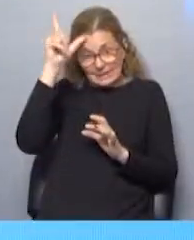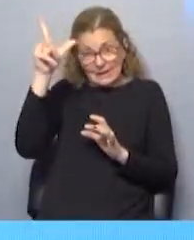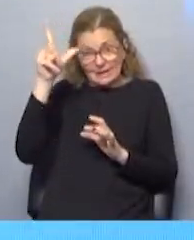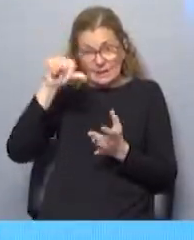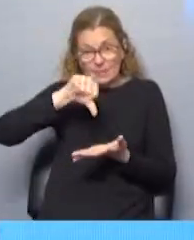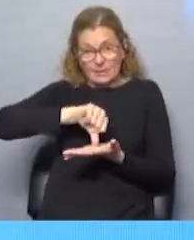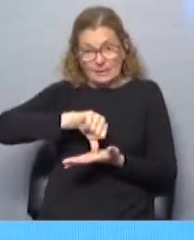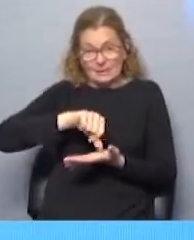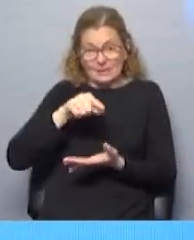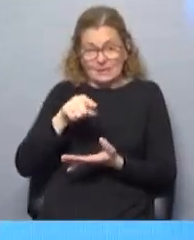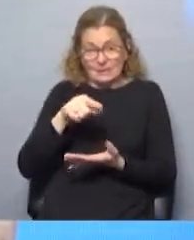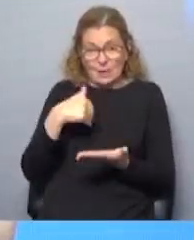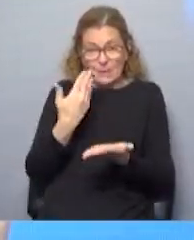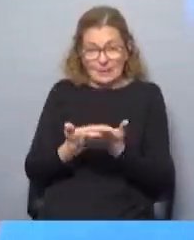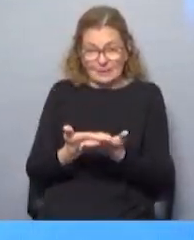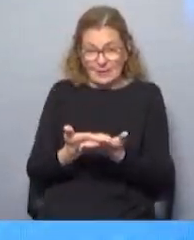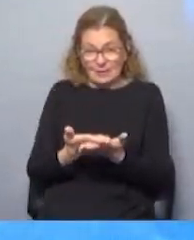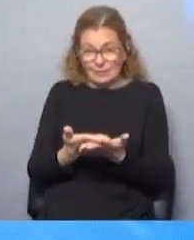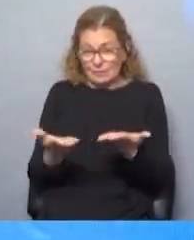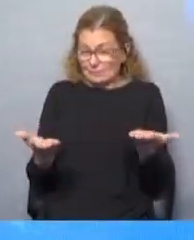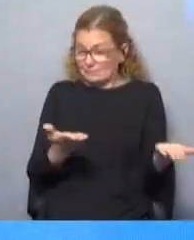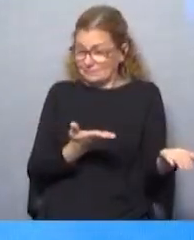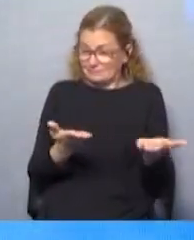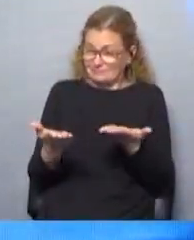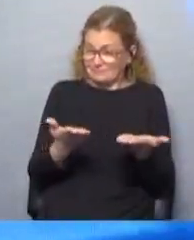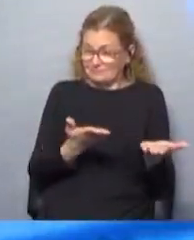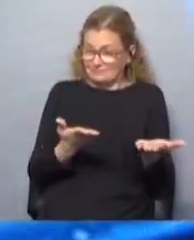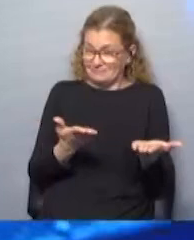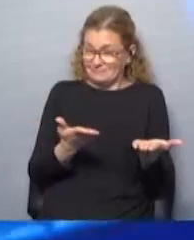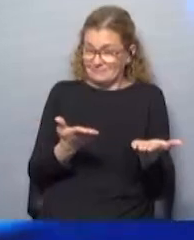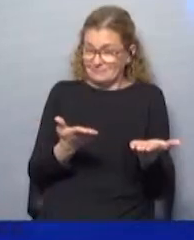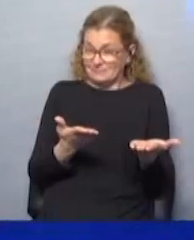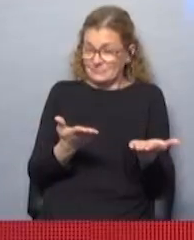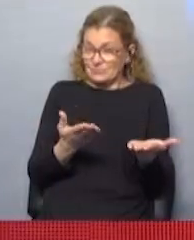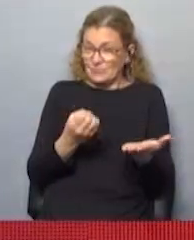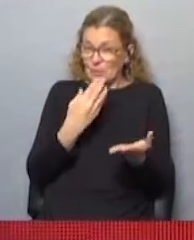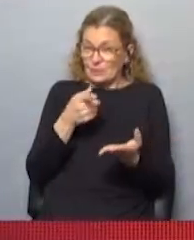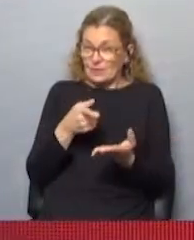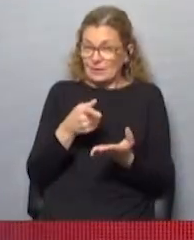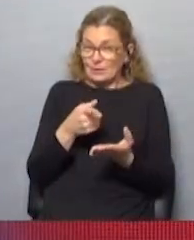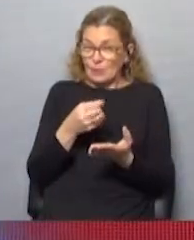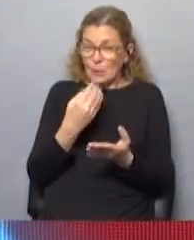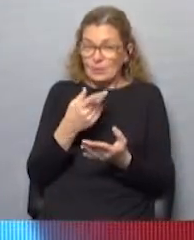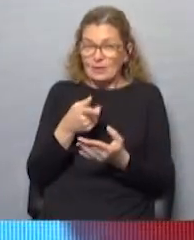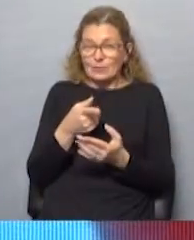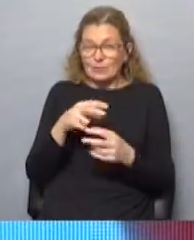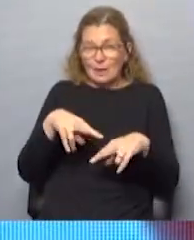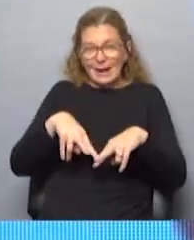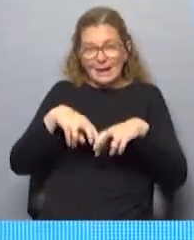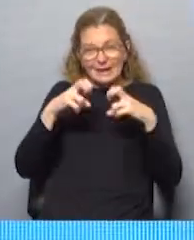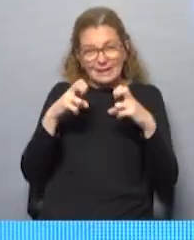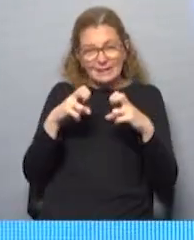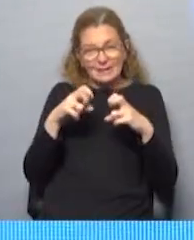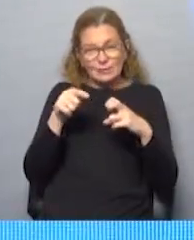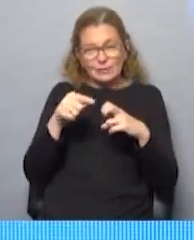y le plantearon incoherencia de cabo a rabo quiero decir bueno ahí como que cuando uno analiza digamos